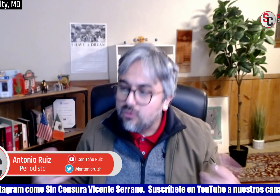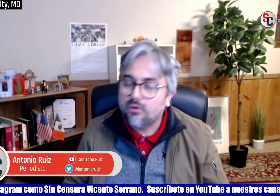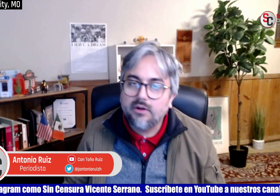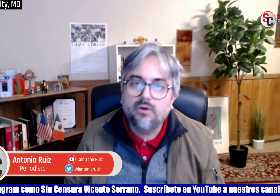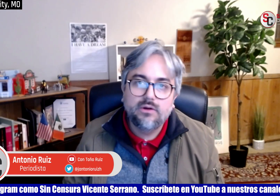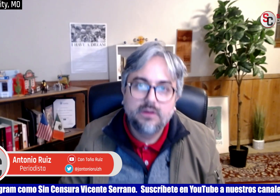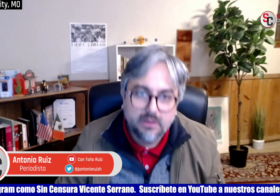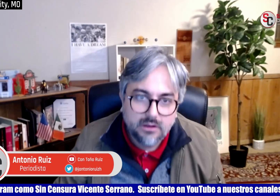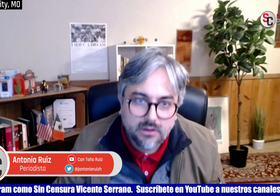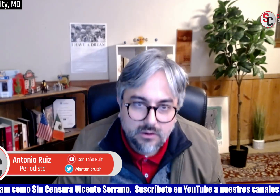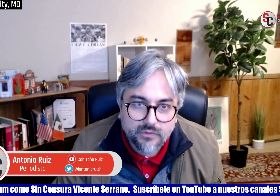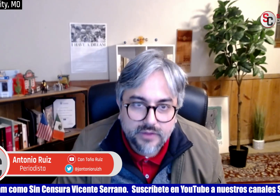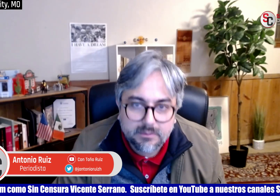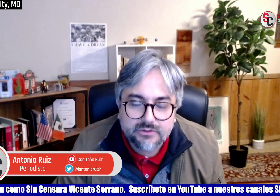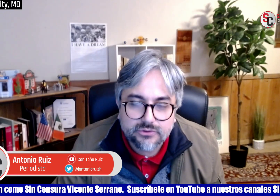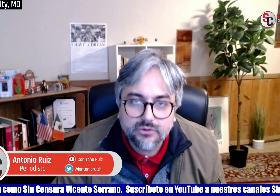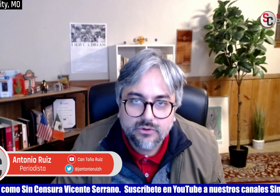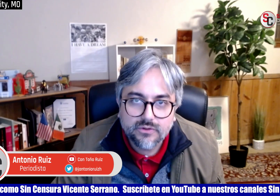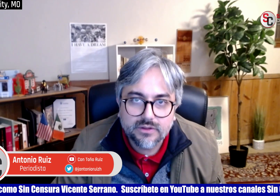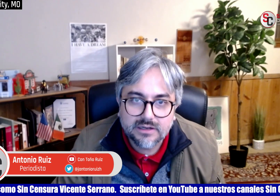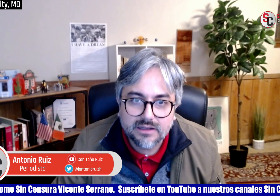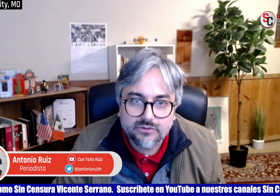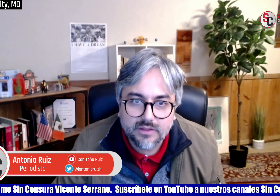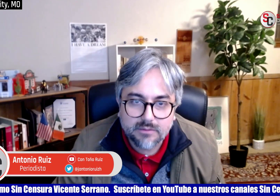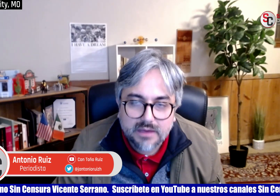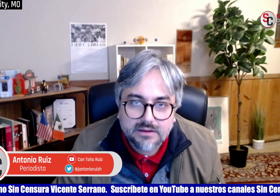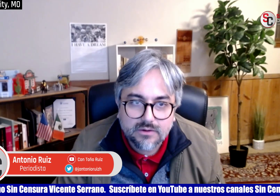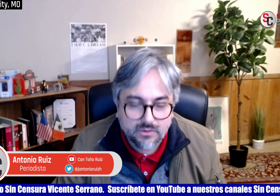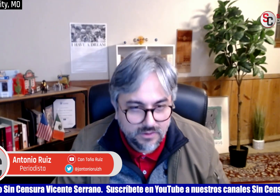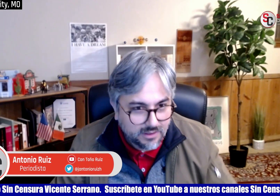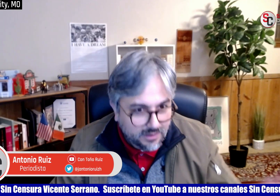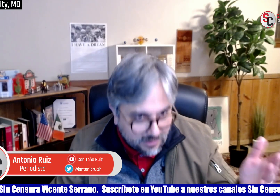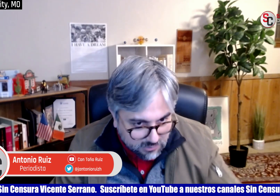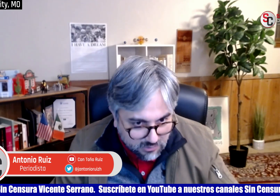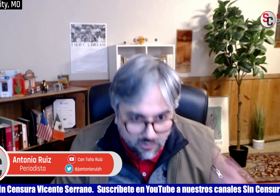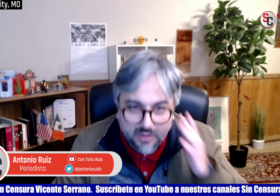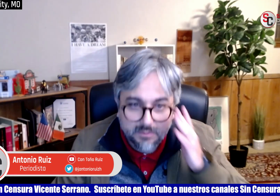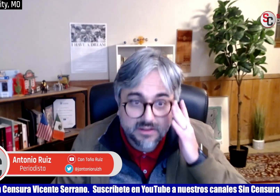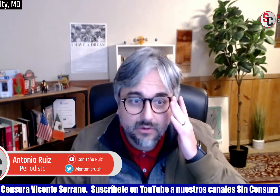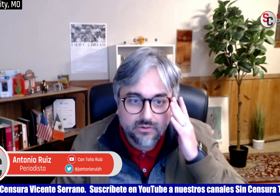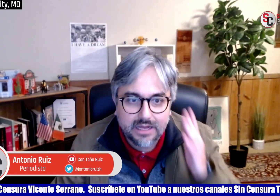como ocurrió con el metro de la Ciudad de México. Le pido a don David que nos grabe.